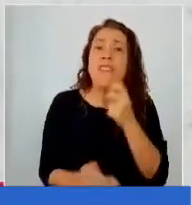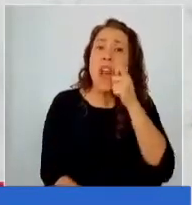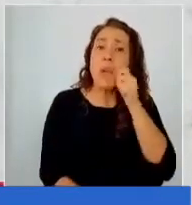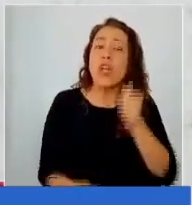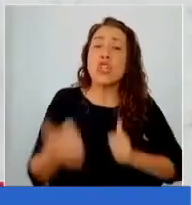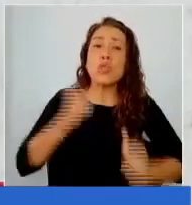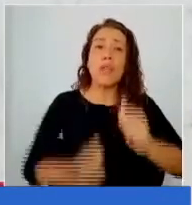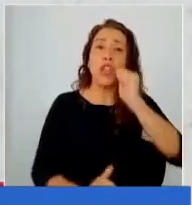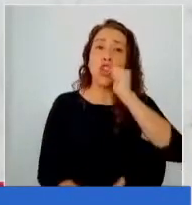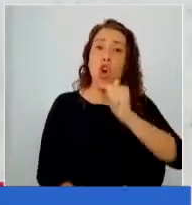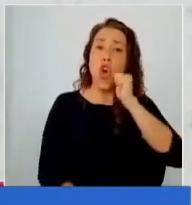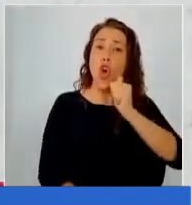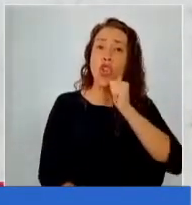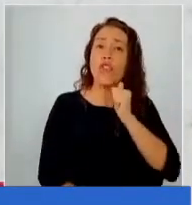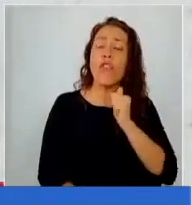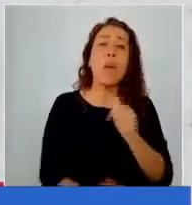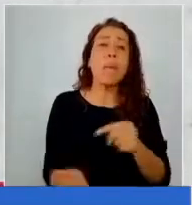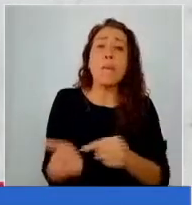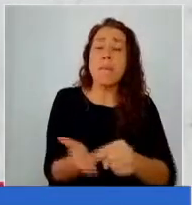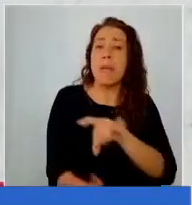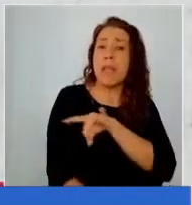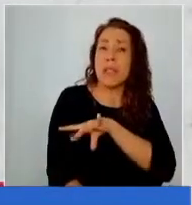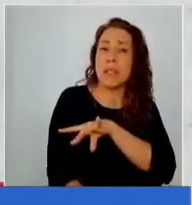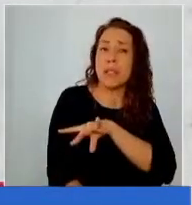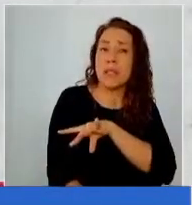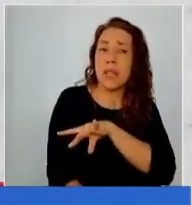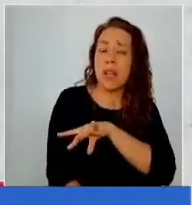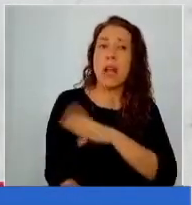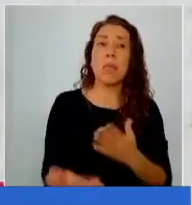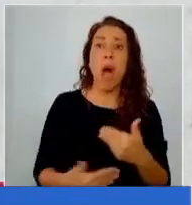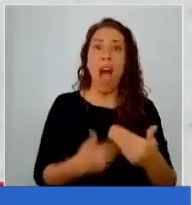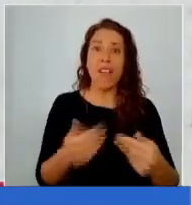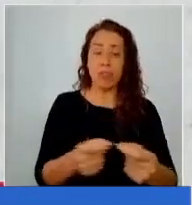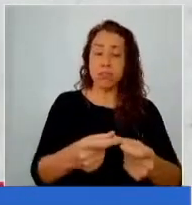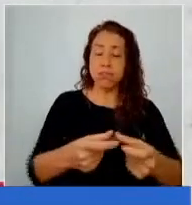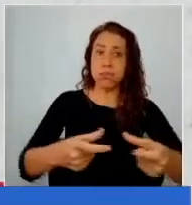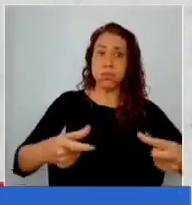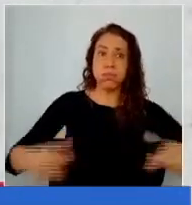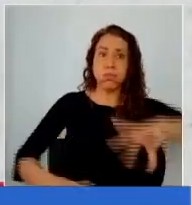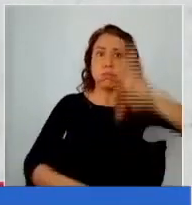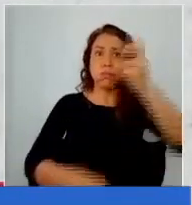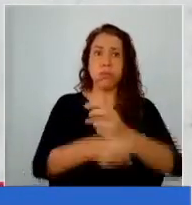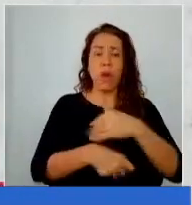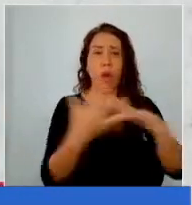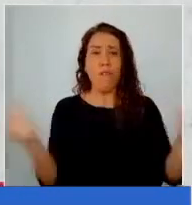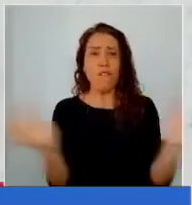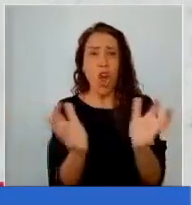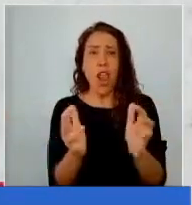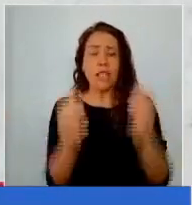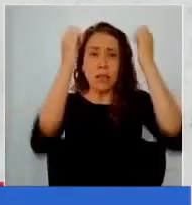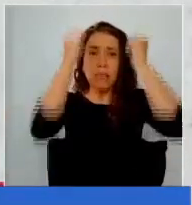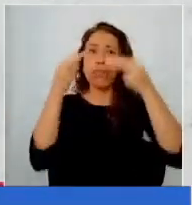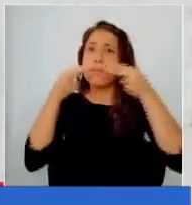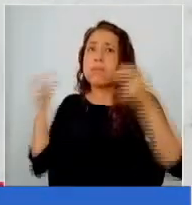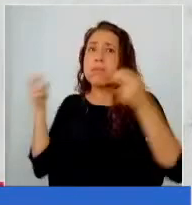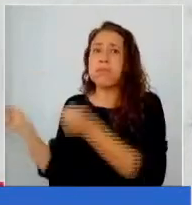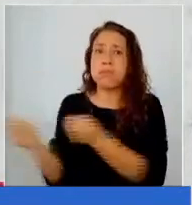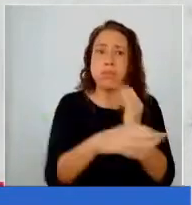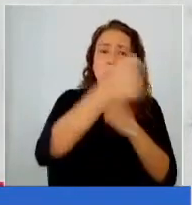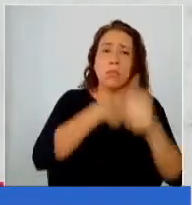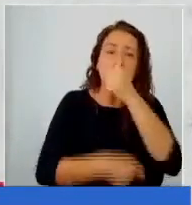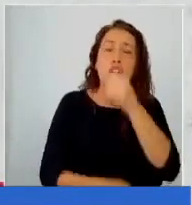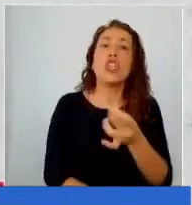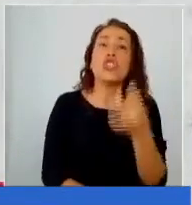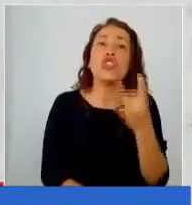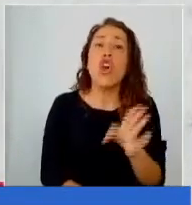miles de chilenos ante el avance de la delincuencia la violencia y el terrorismo y narcotráfico solo cabe defender